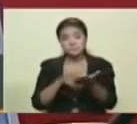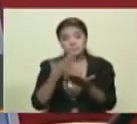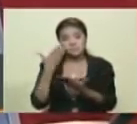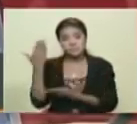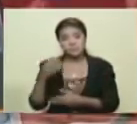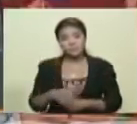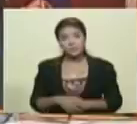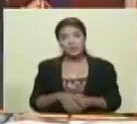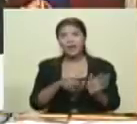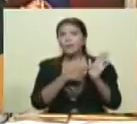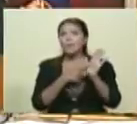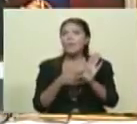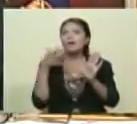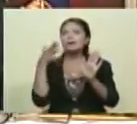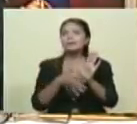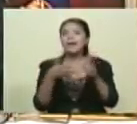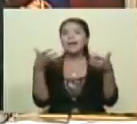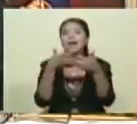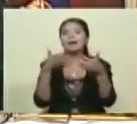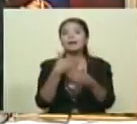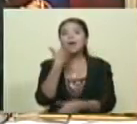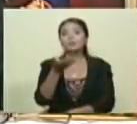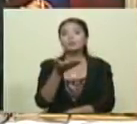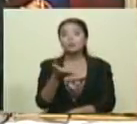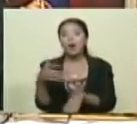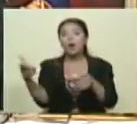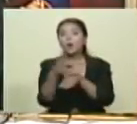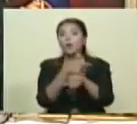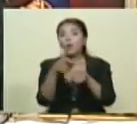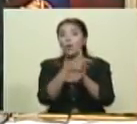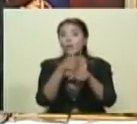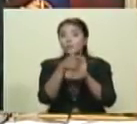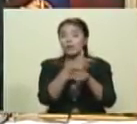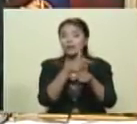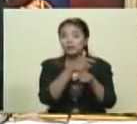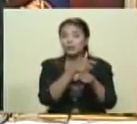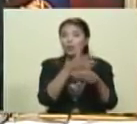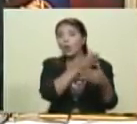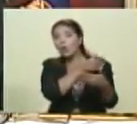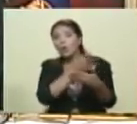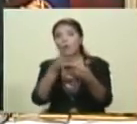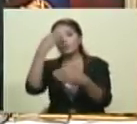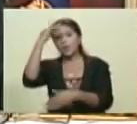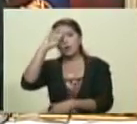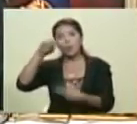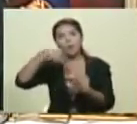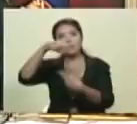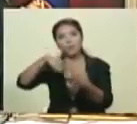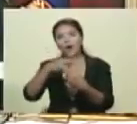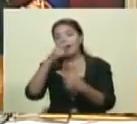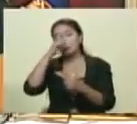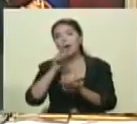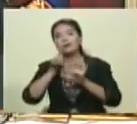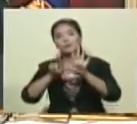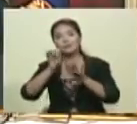Aquí refleja lo que fue la guerra sucia del gobierno de Lyndon Johnson contra Cuba revolucionario en los años